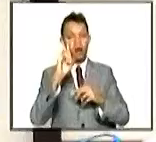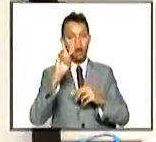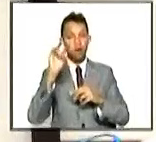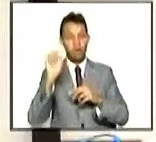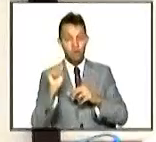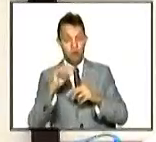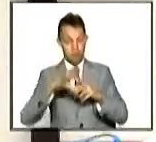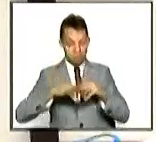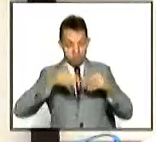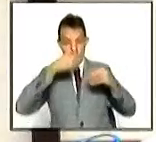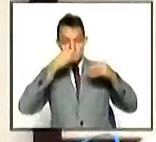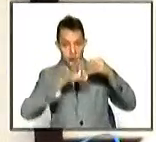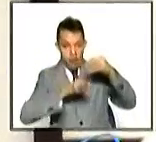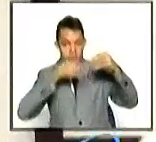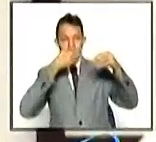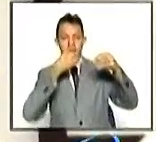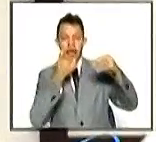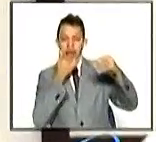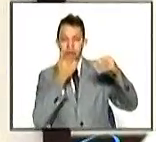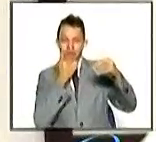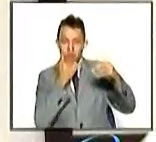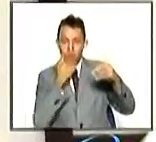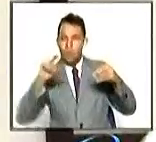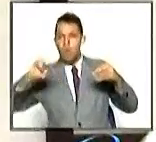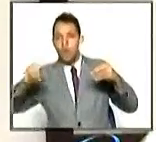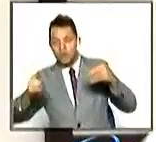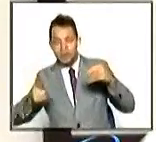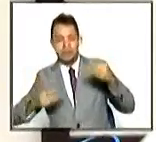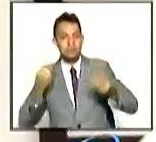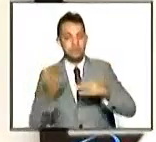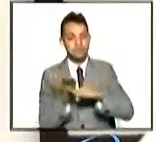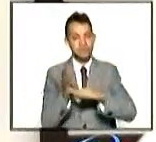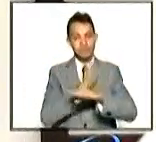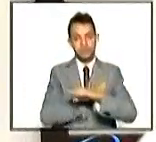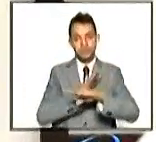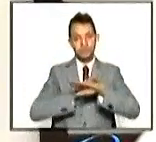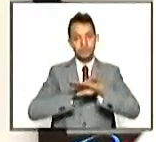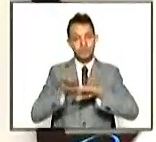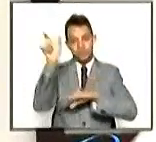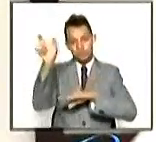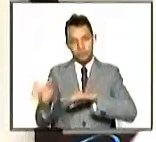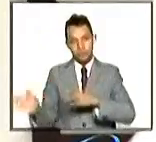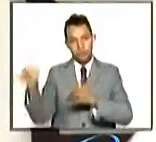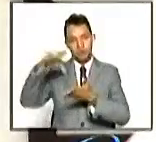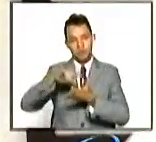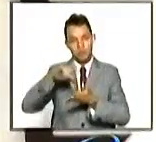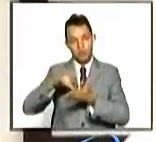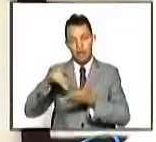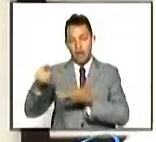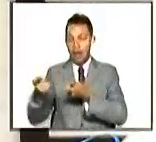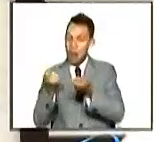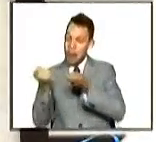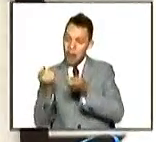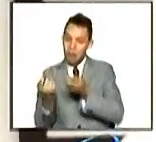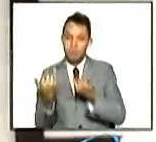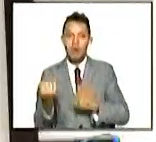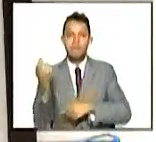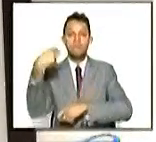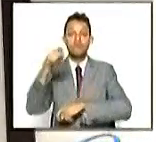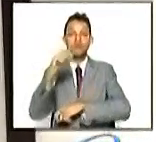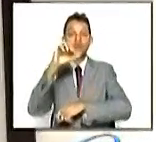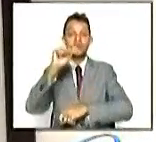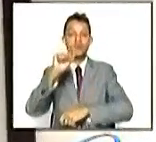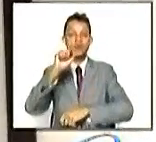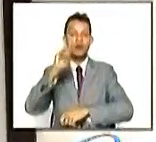para consumir, y la manipulación de las otras uvas. Esto con el preámbulo de la visita de Albert Ronald Morales, quien viene a dictar conferencias